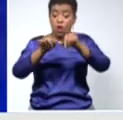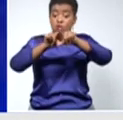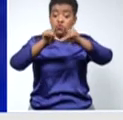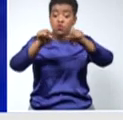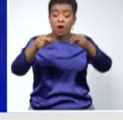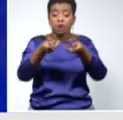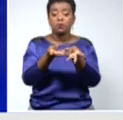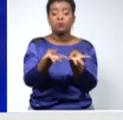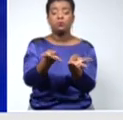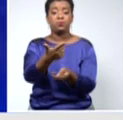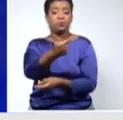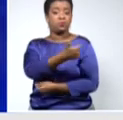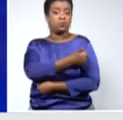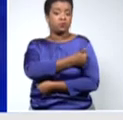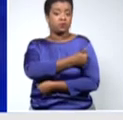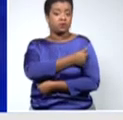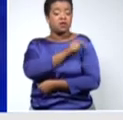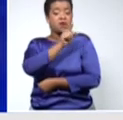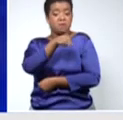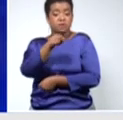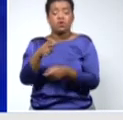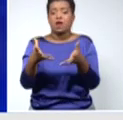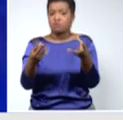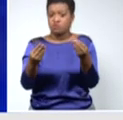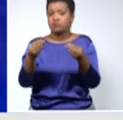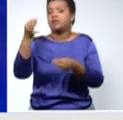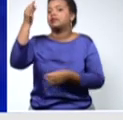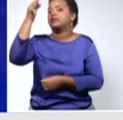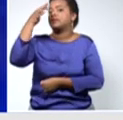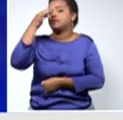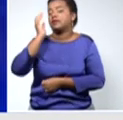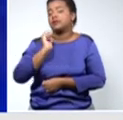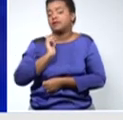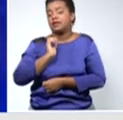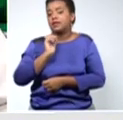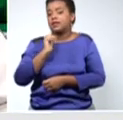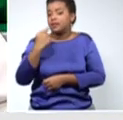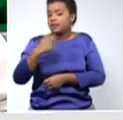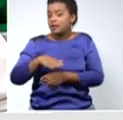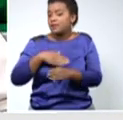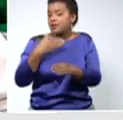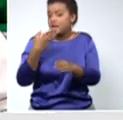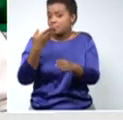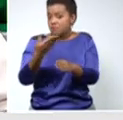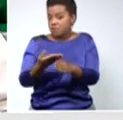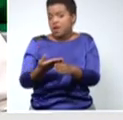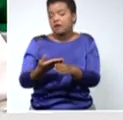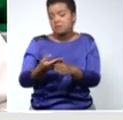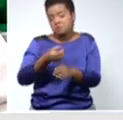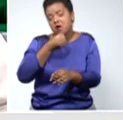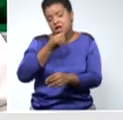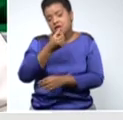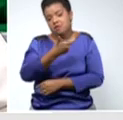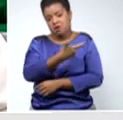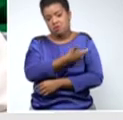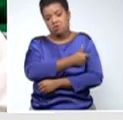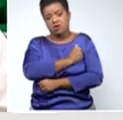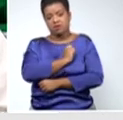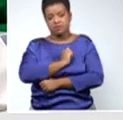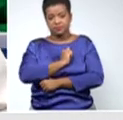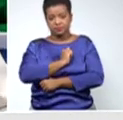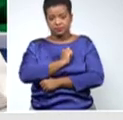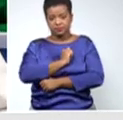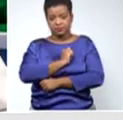personas en Cuba van a haber recibido el nasalferón, por lo tanto, no tiene interferencia para administrar la vacuna